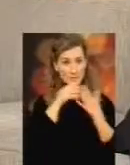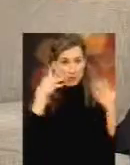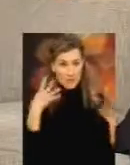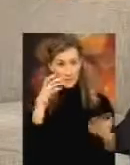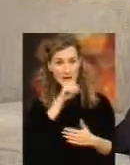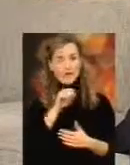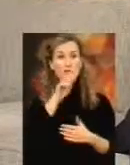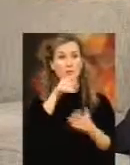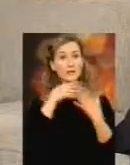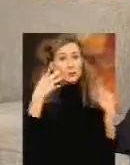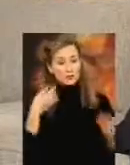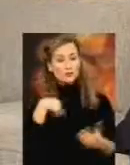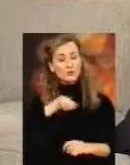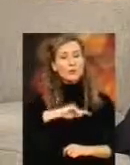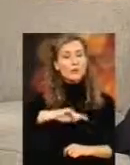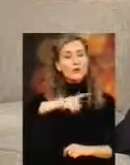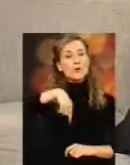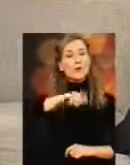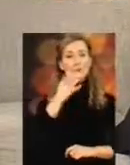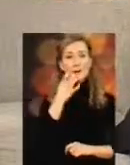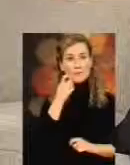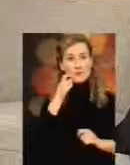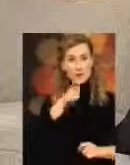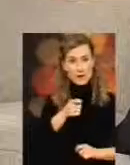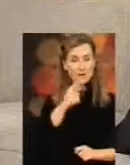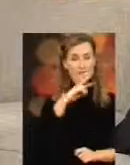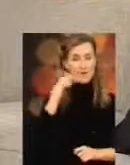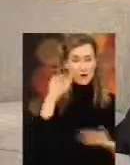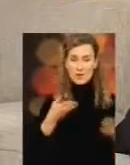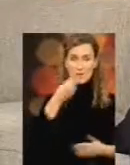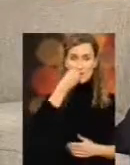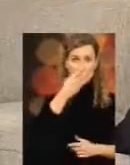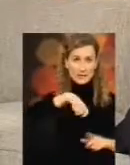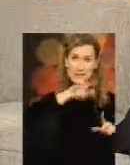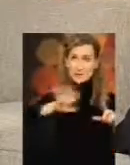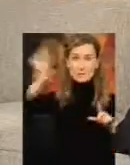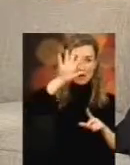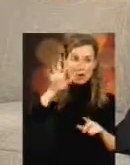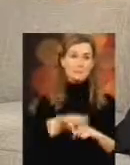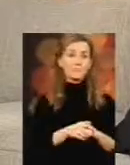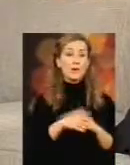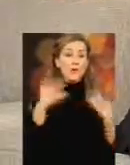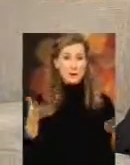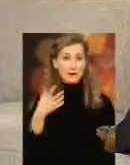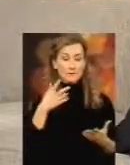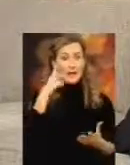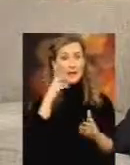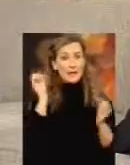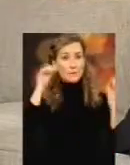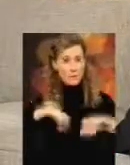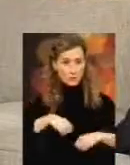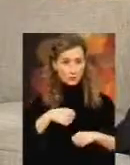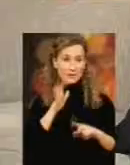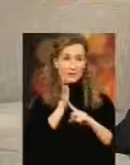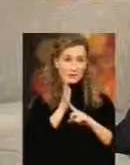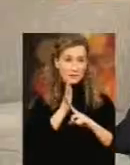2009, hemos sido capaces de dar un ejemplo que ha sido muy bien valorado en el conjunto del país, el Pacto por